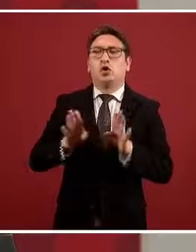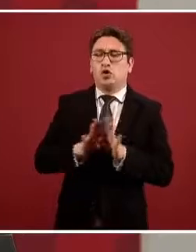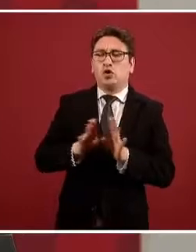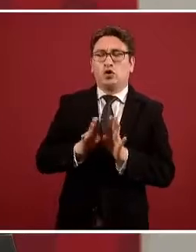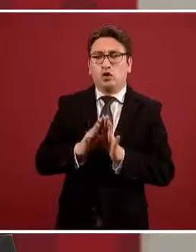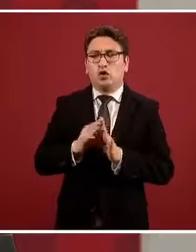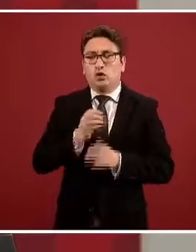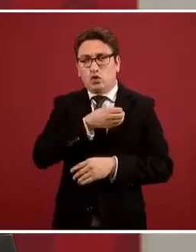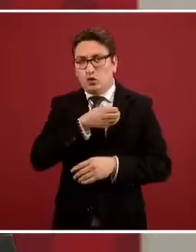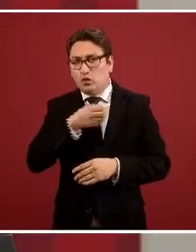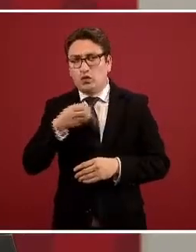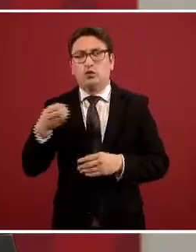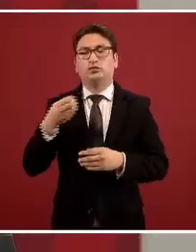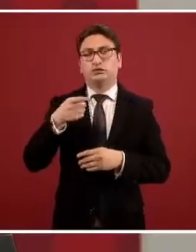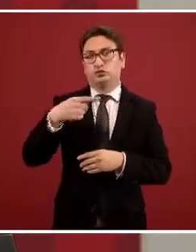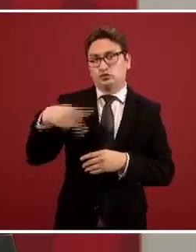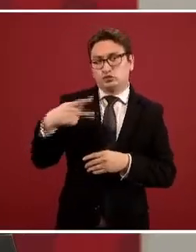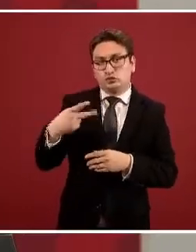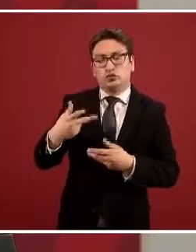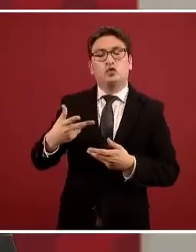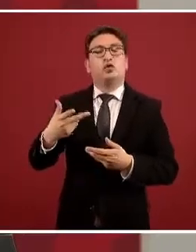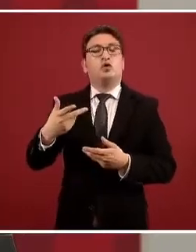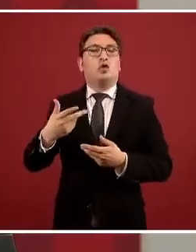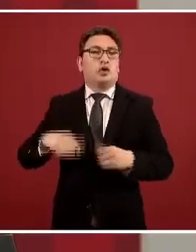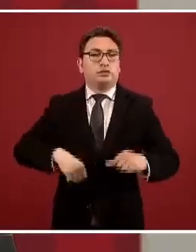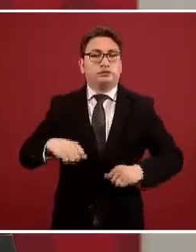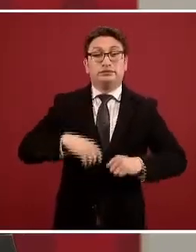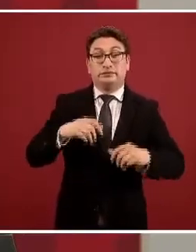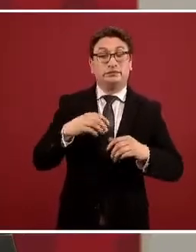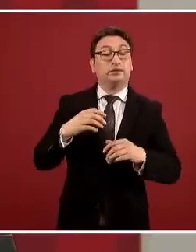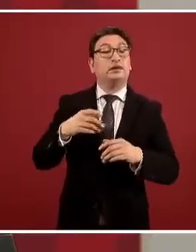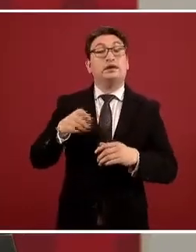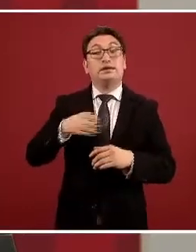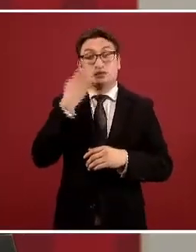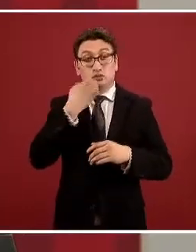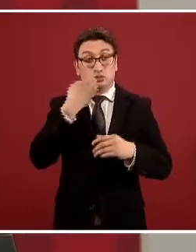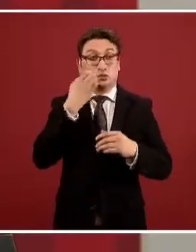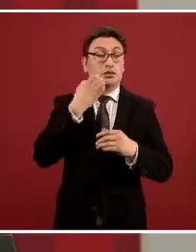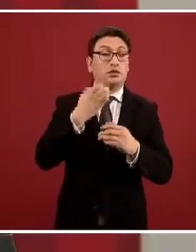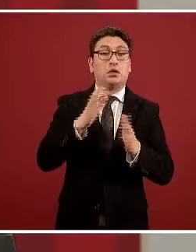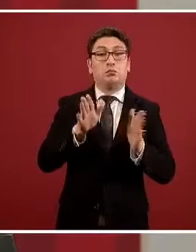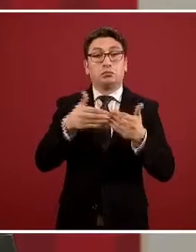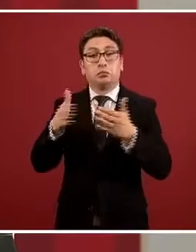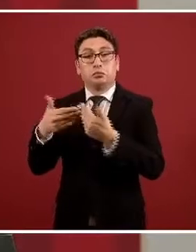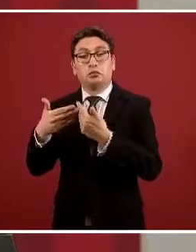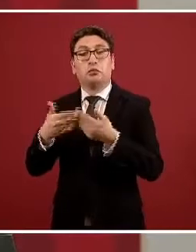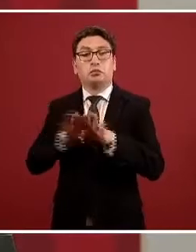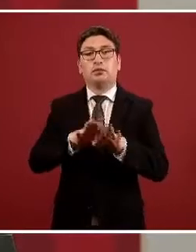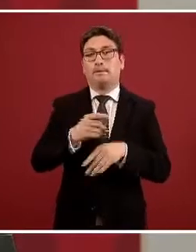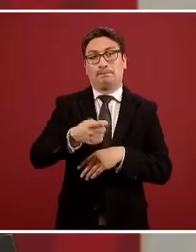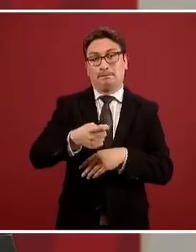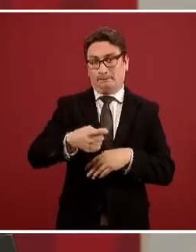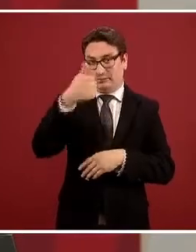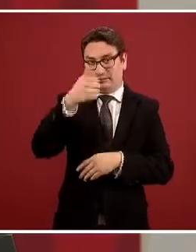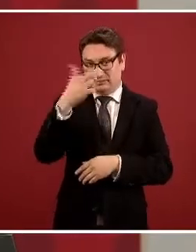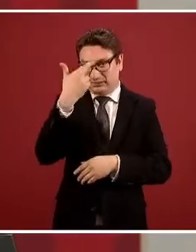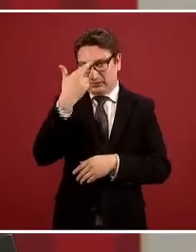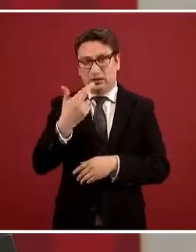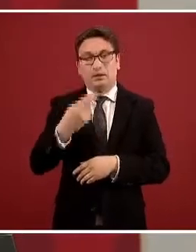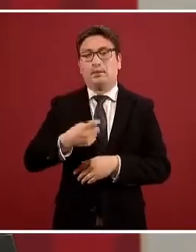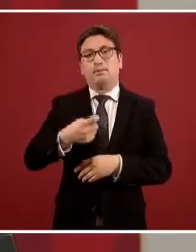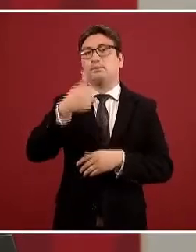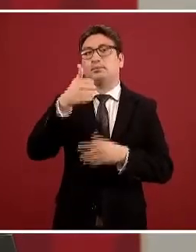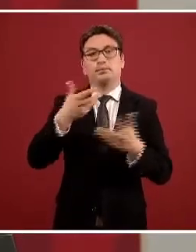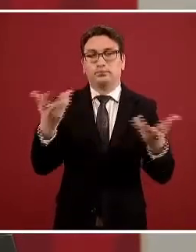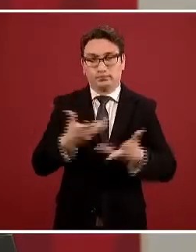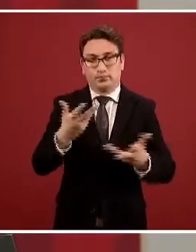enlazando esta actividad de suspensión de actividades en las escuelas, que fue la primera, no lo olvidemos, fue la primera de las